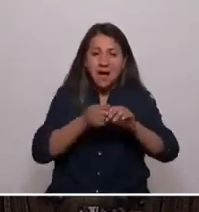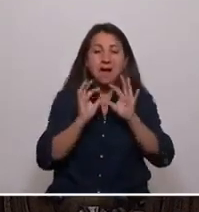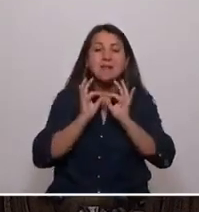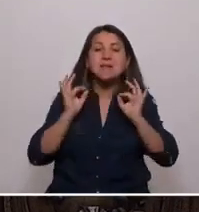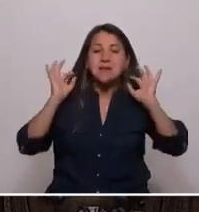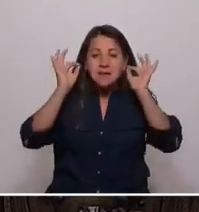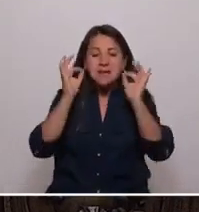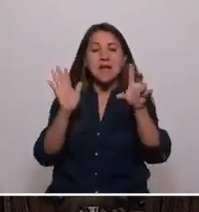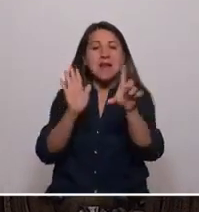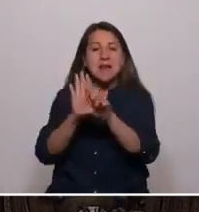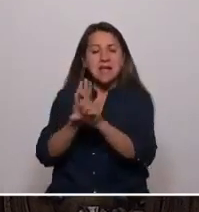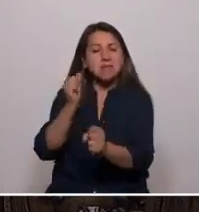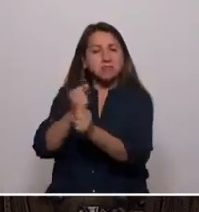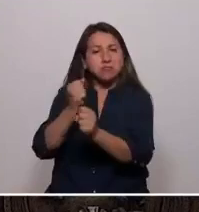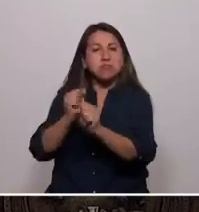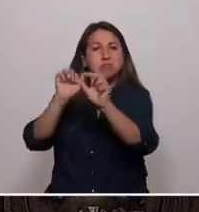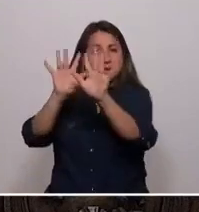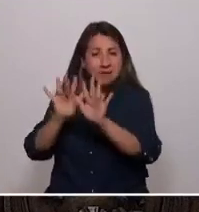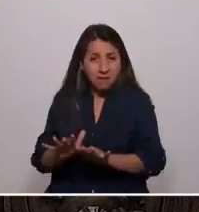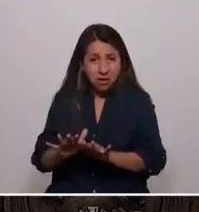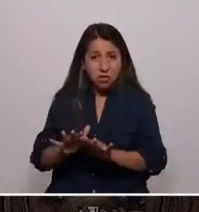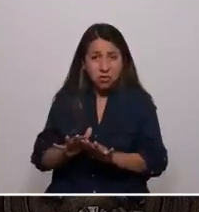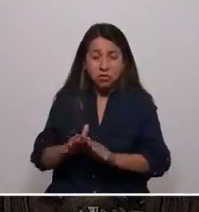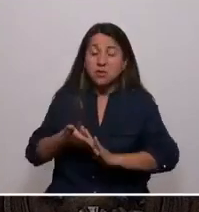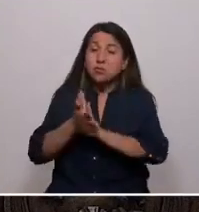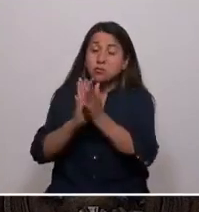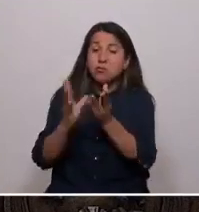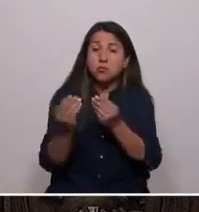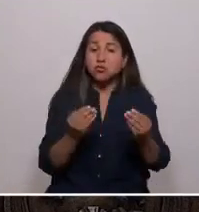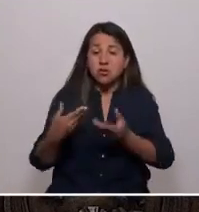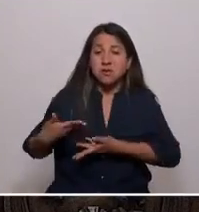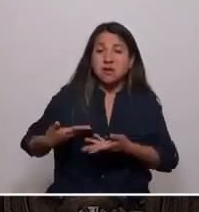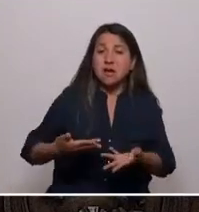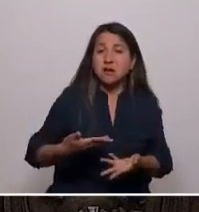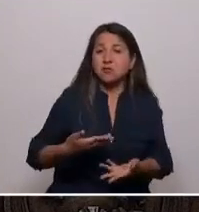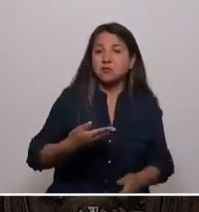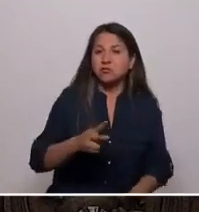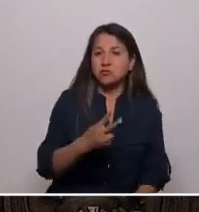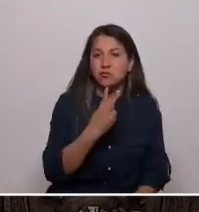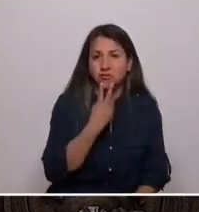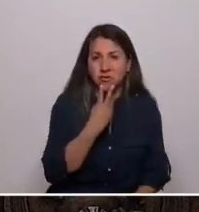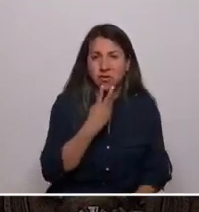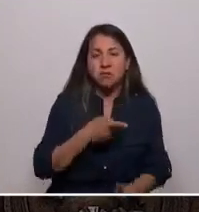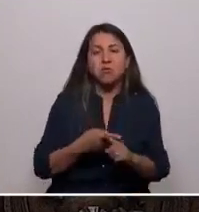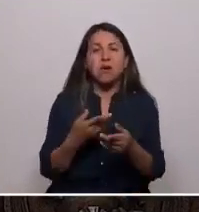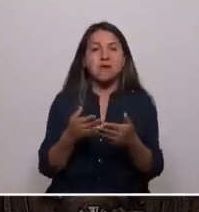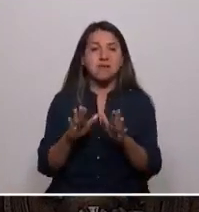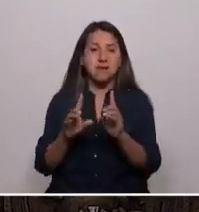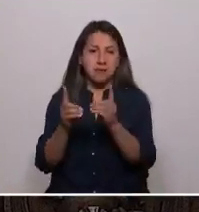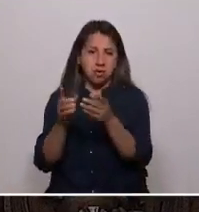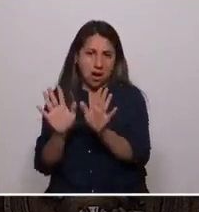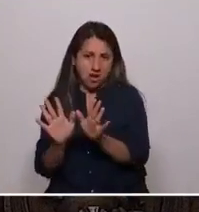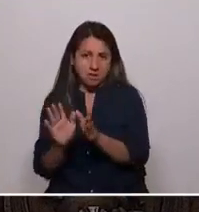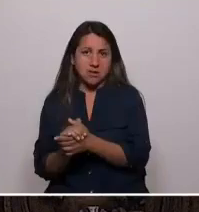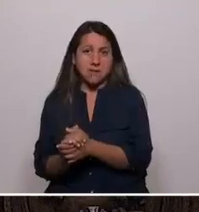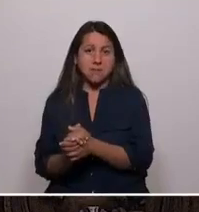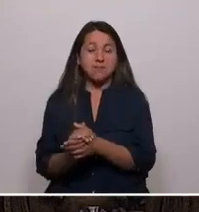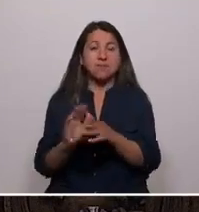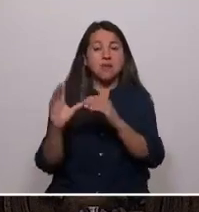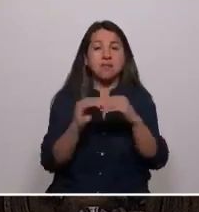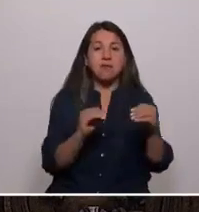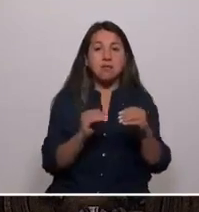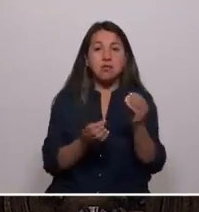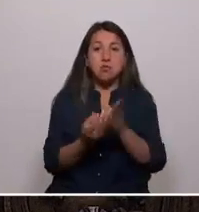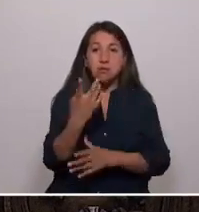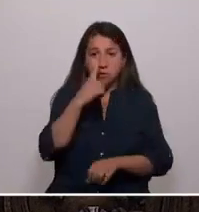leyes, el trabajo, y aquellos y aquellas que incluso entregaron sus vidas por la libertad y la democracia. Se trata de un nuevo